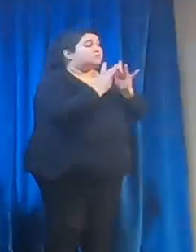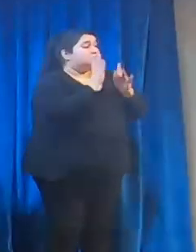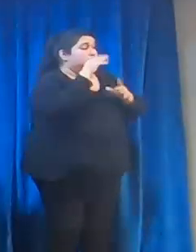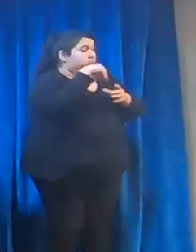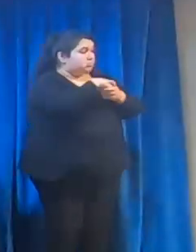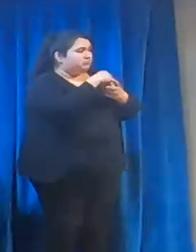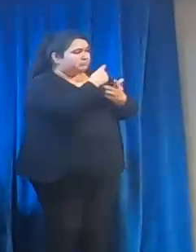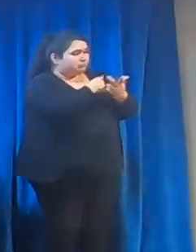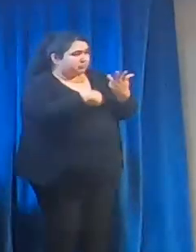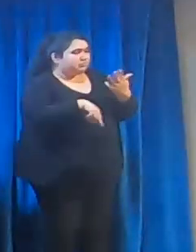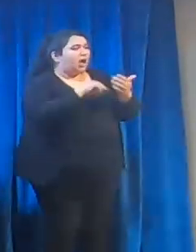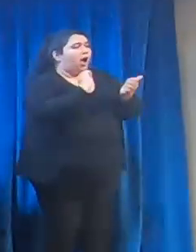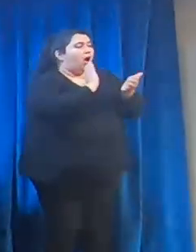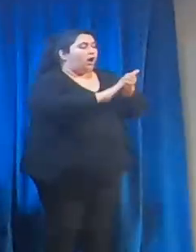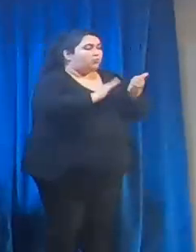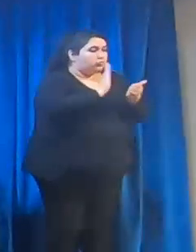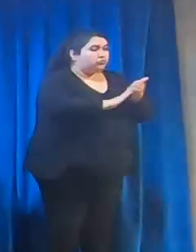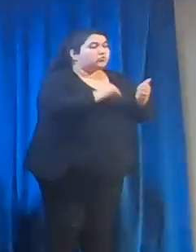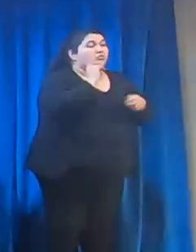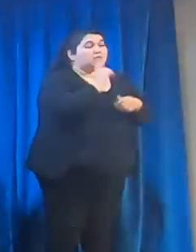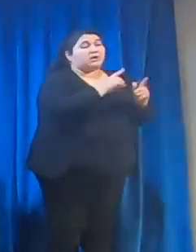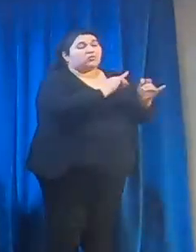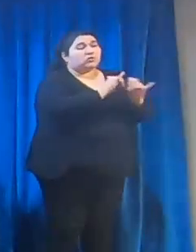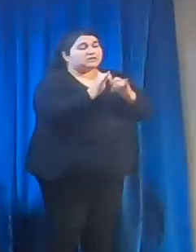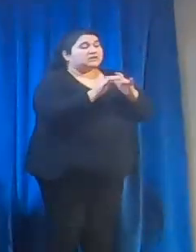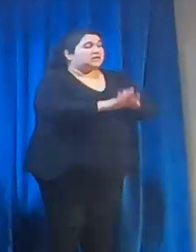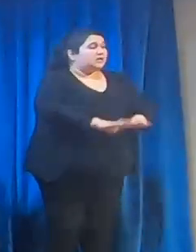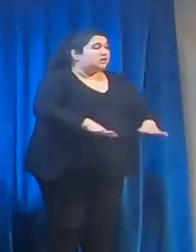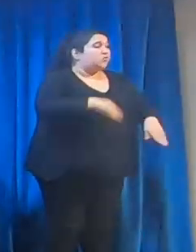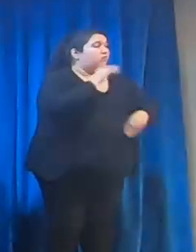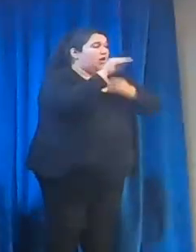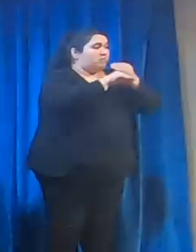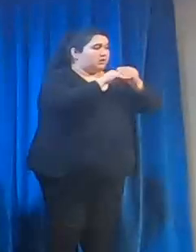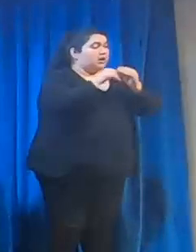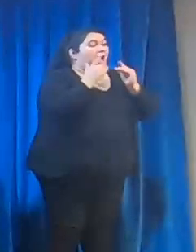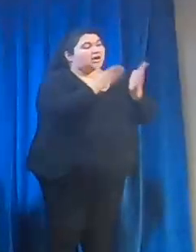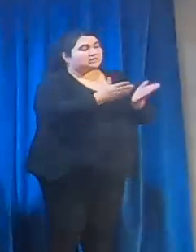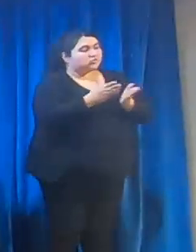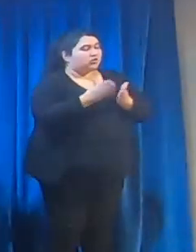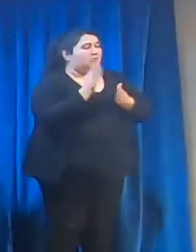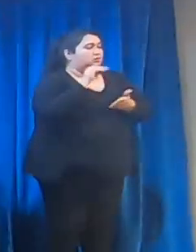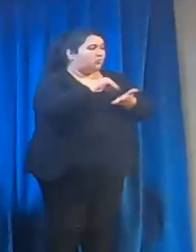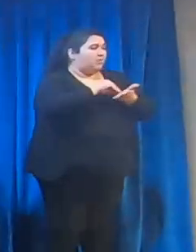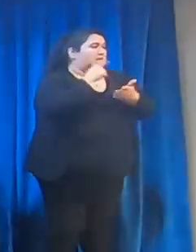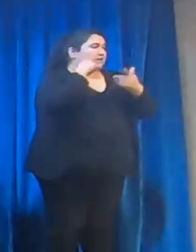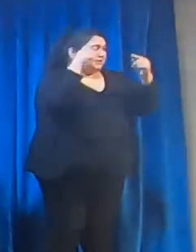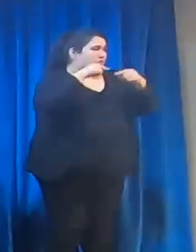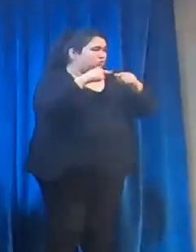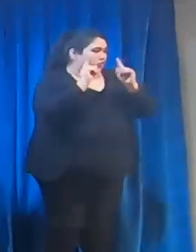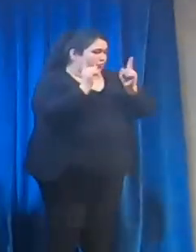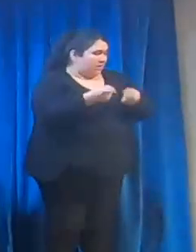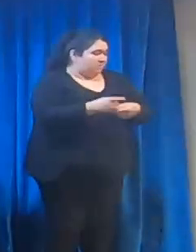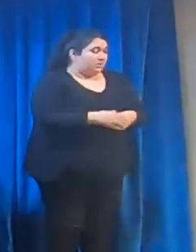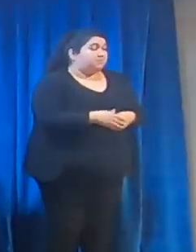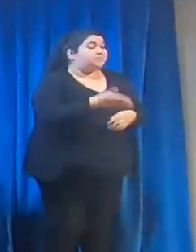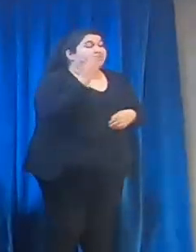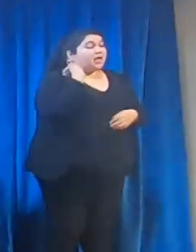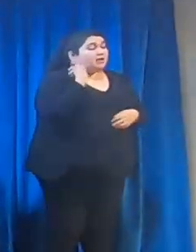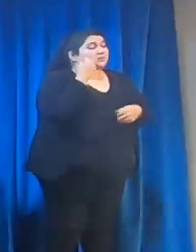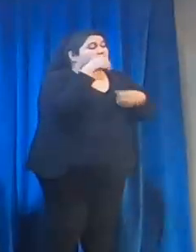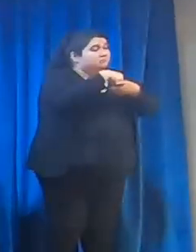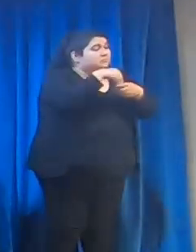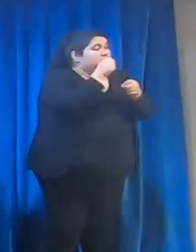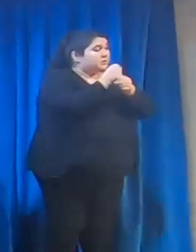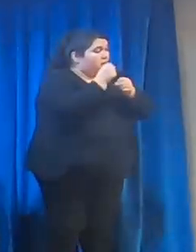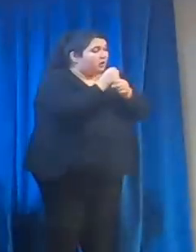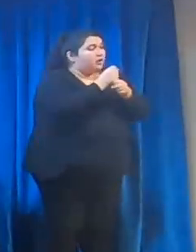grooming. Realiza atención de niños, adolescentes y familias, además de asesoramiento institucional. Se ha desempeñado en el ámbito